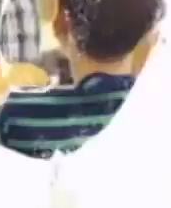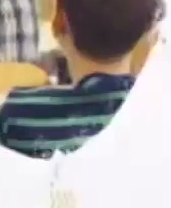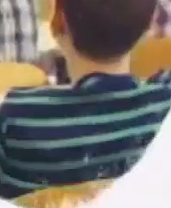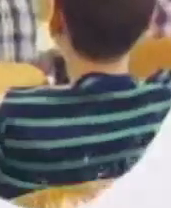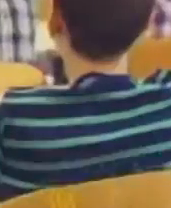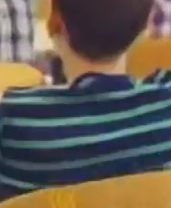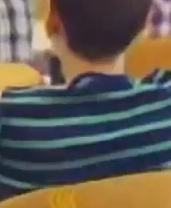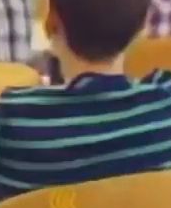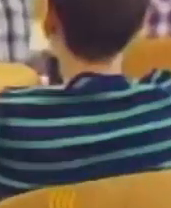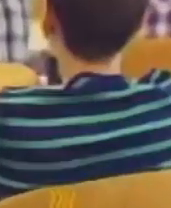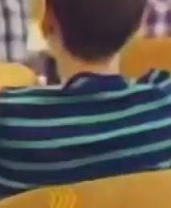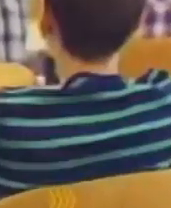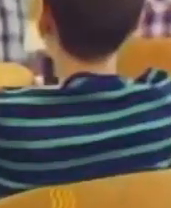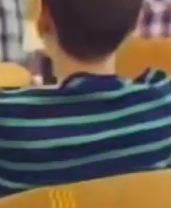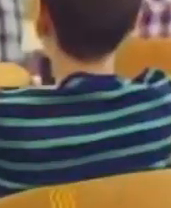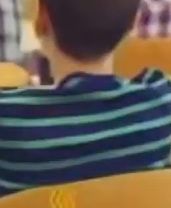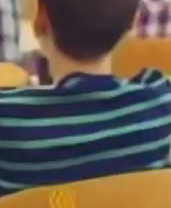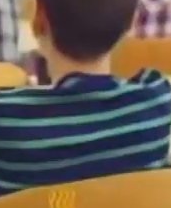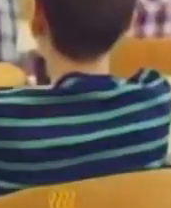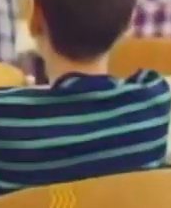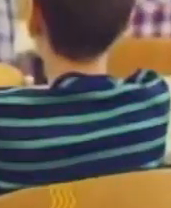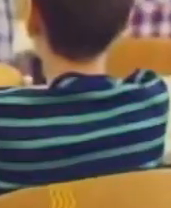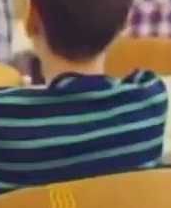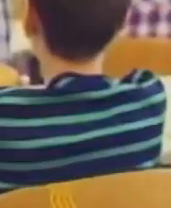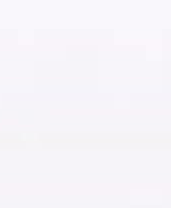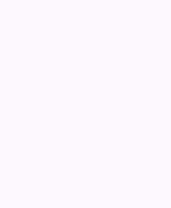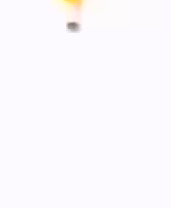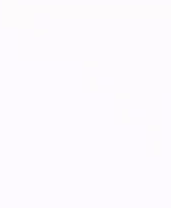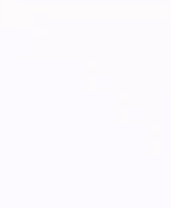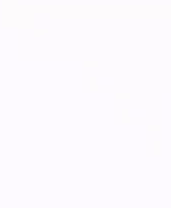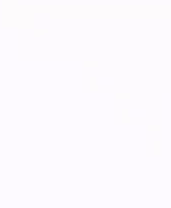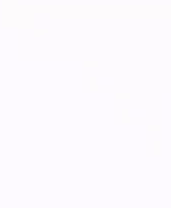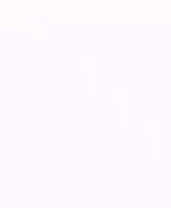A continuación, matemática, sexto primaria.